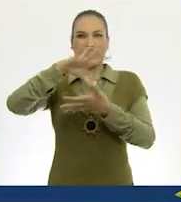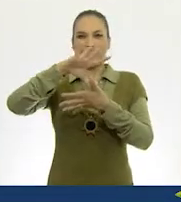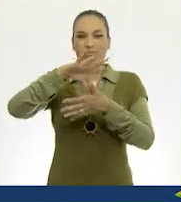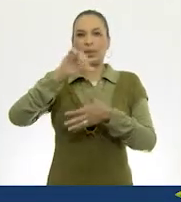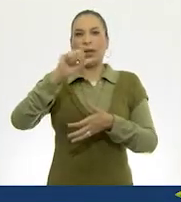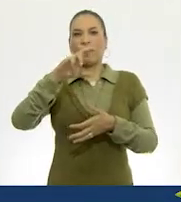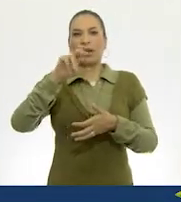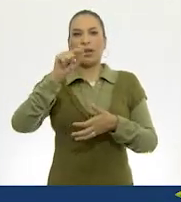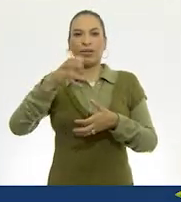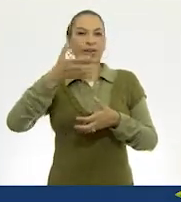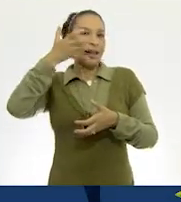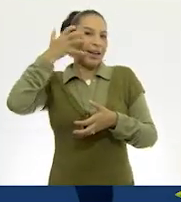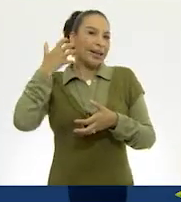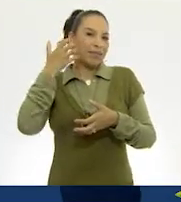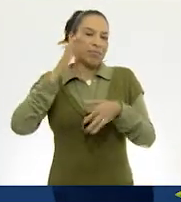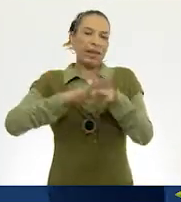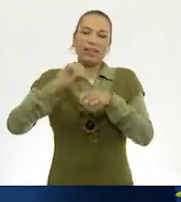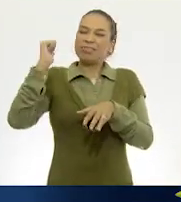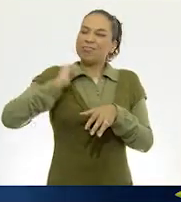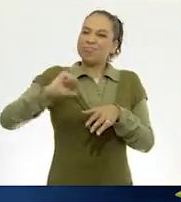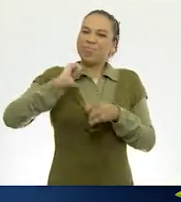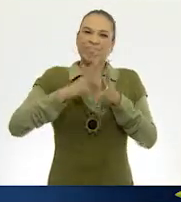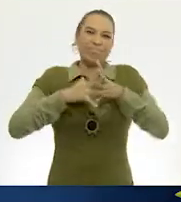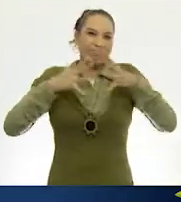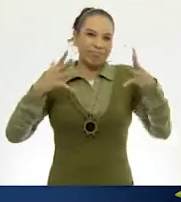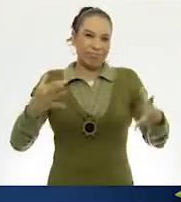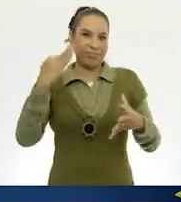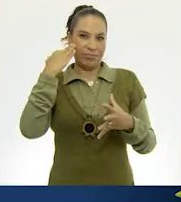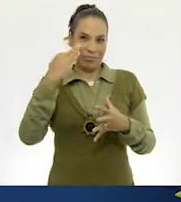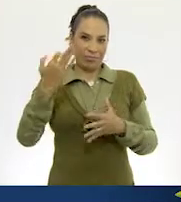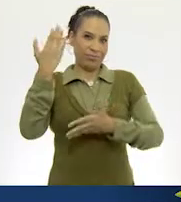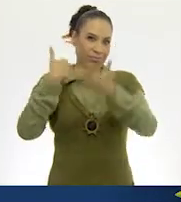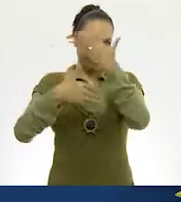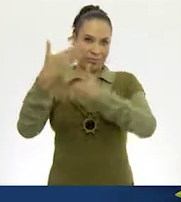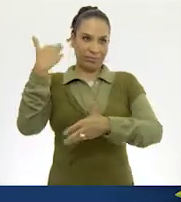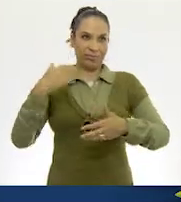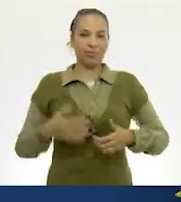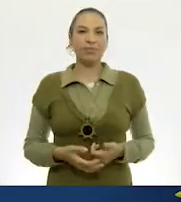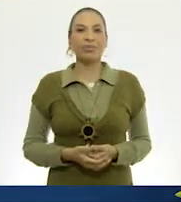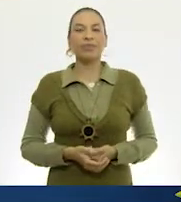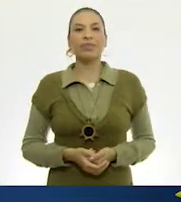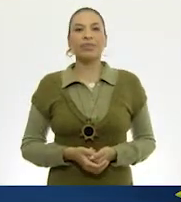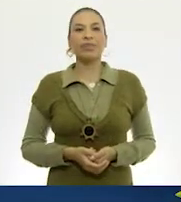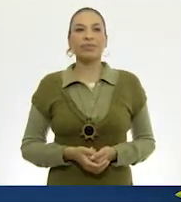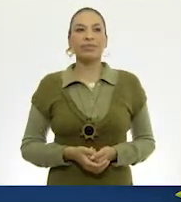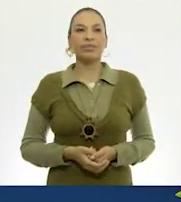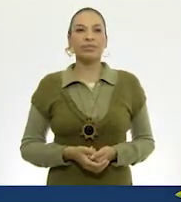felino más grande de todas las épocas.